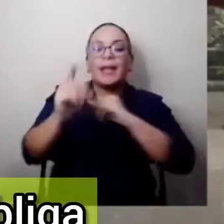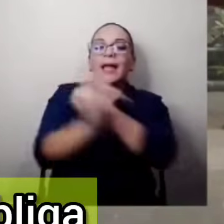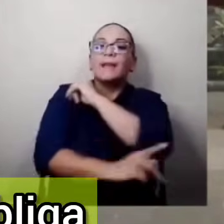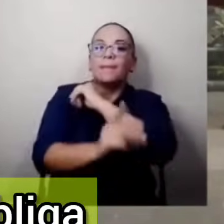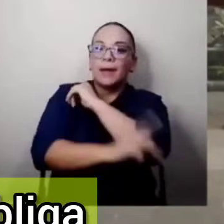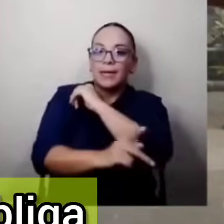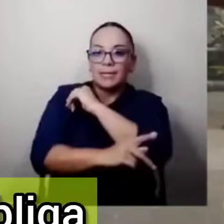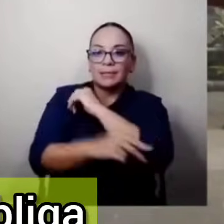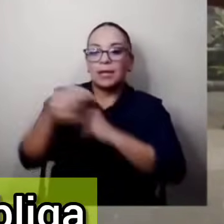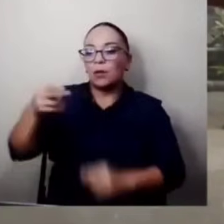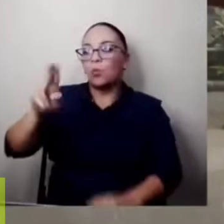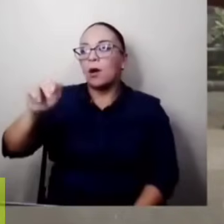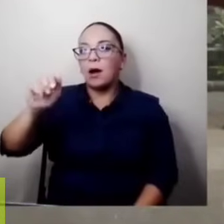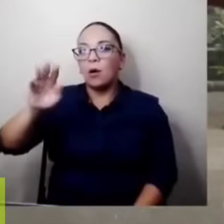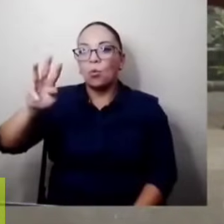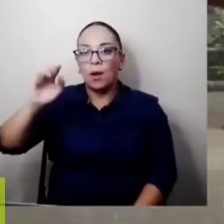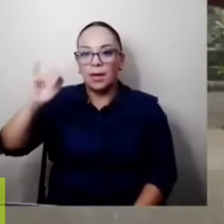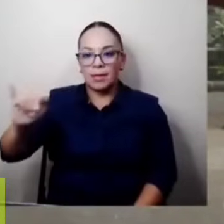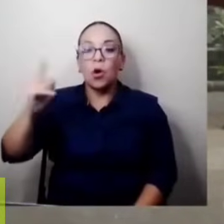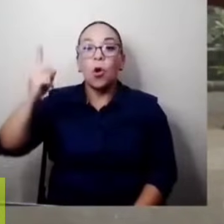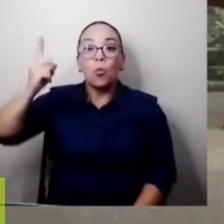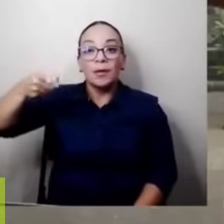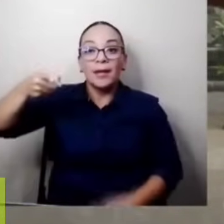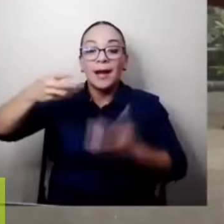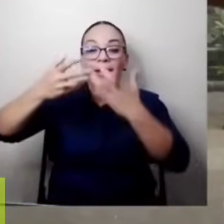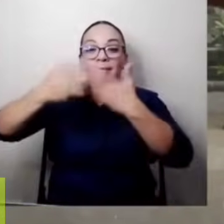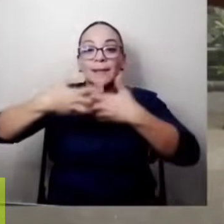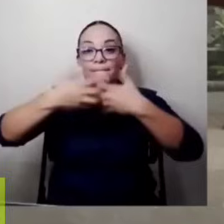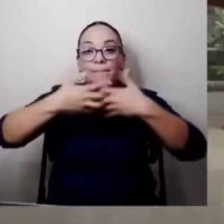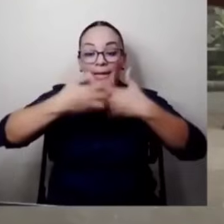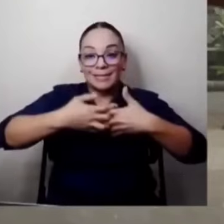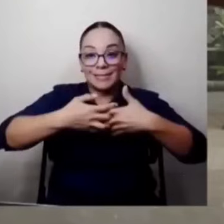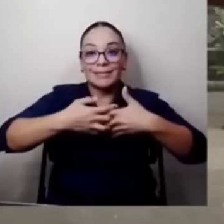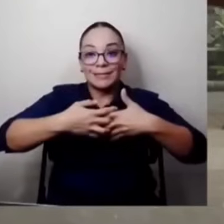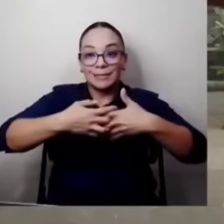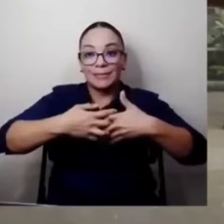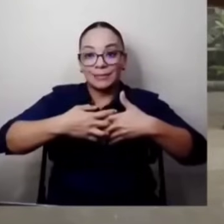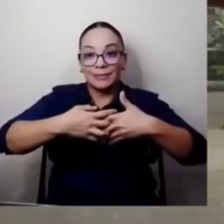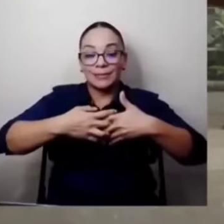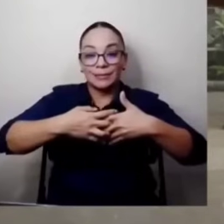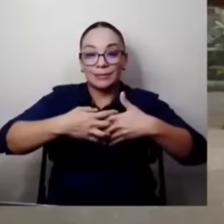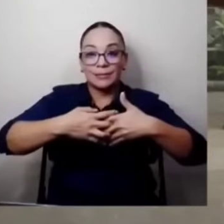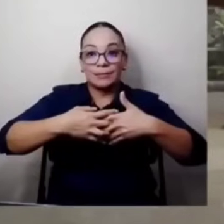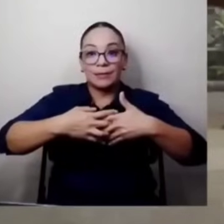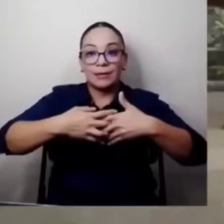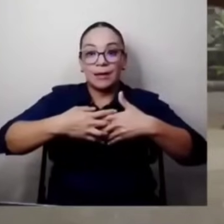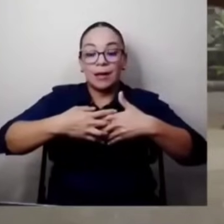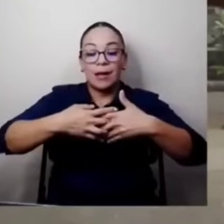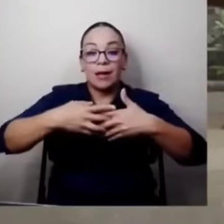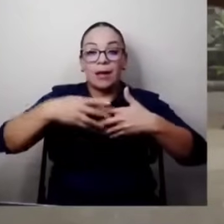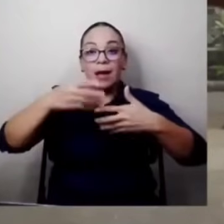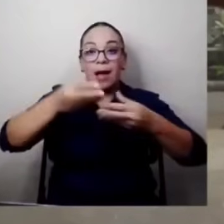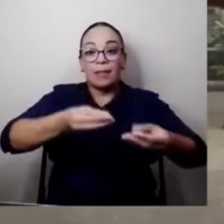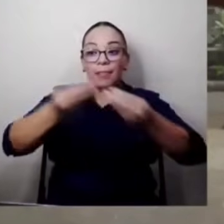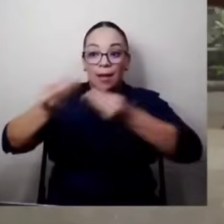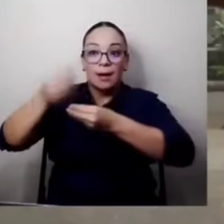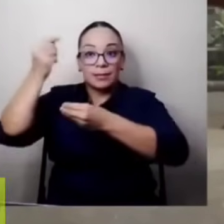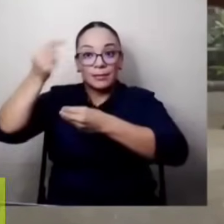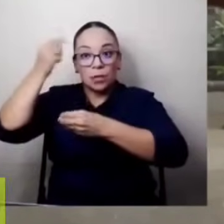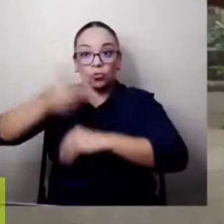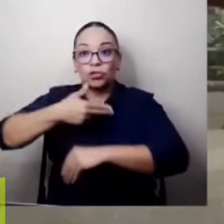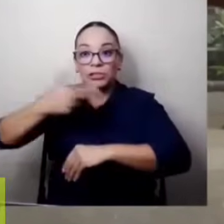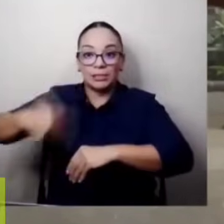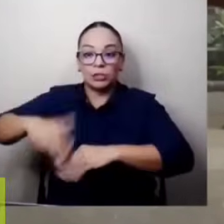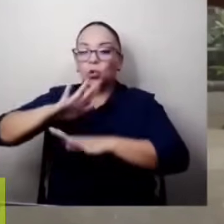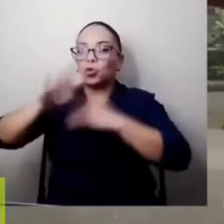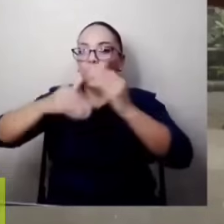Huawei obliga a las empresas a pasarle al Estado chino toda la información que el